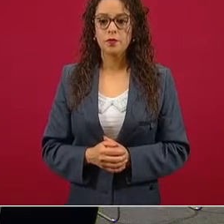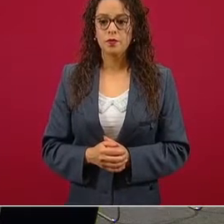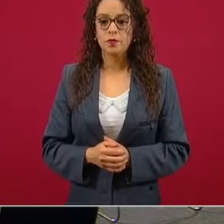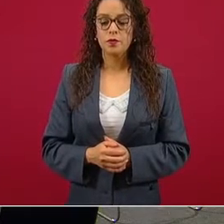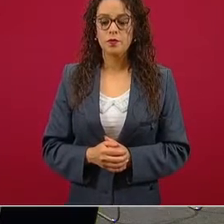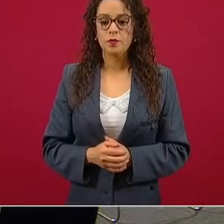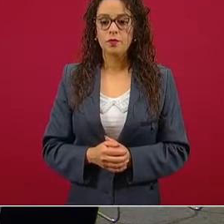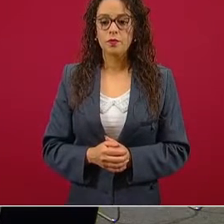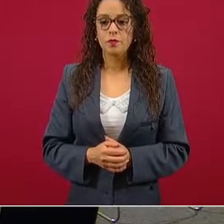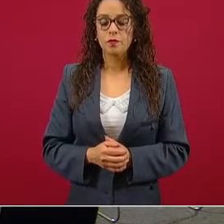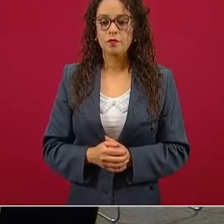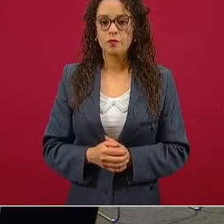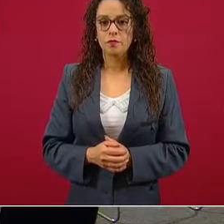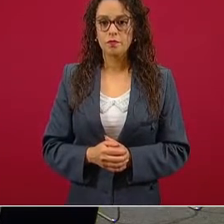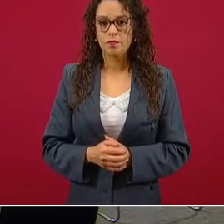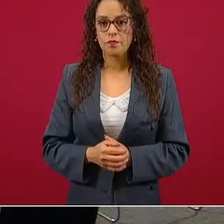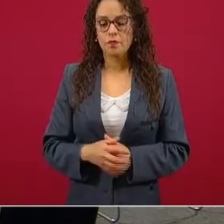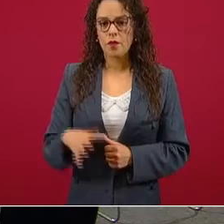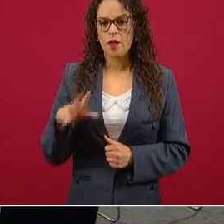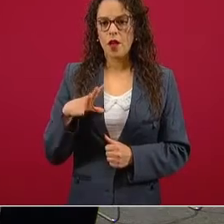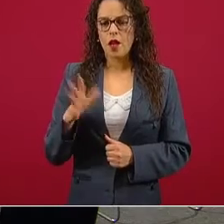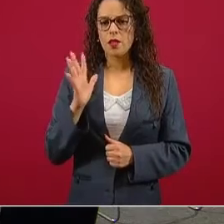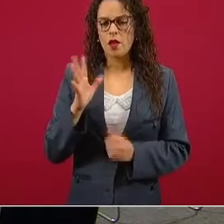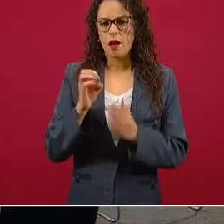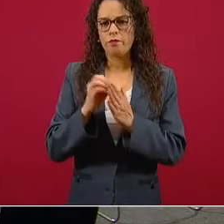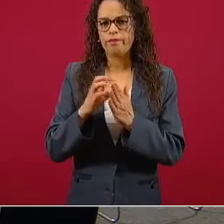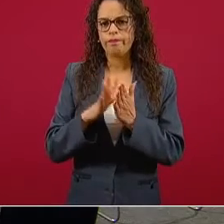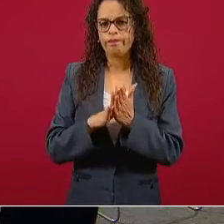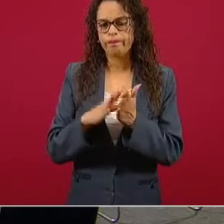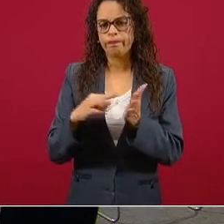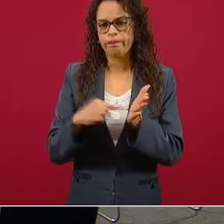firmó un decreto para